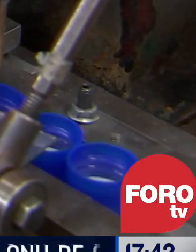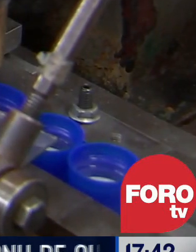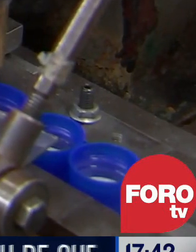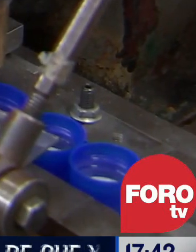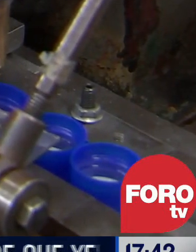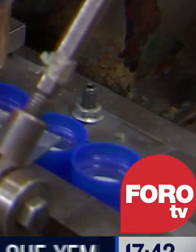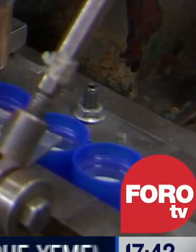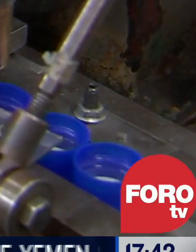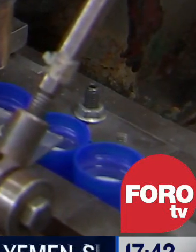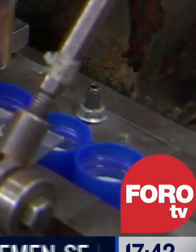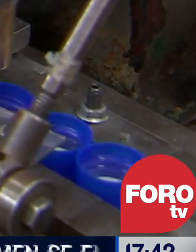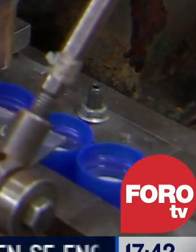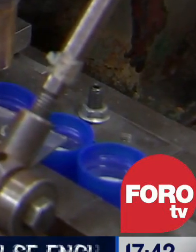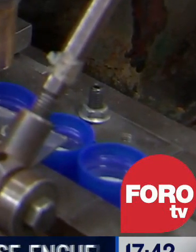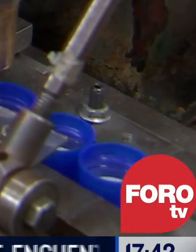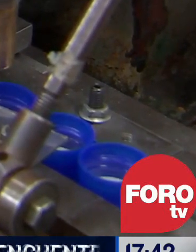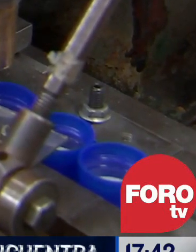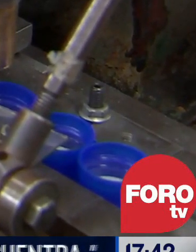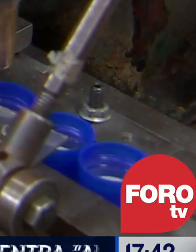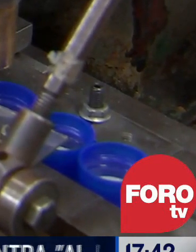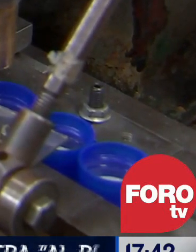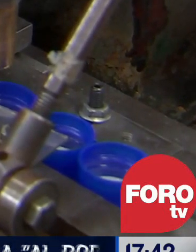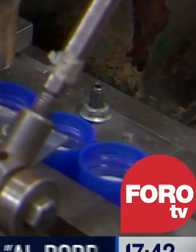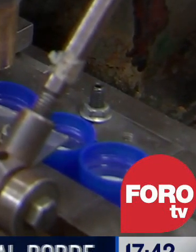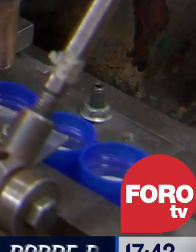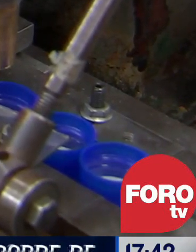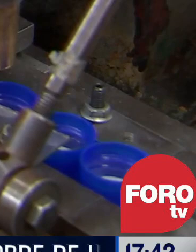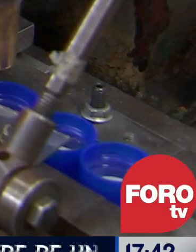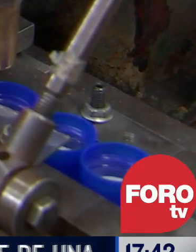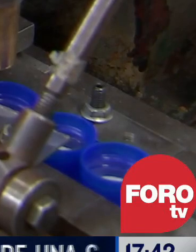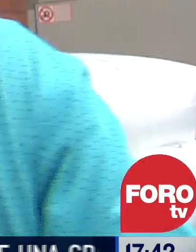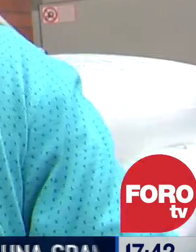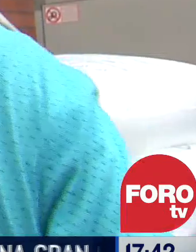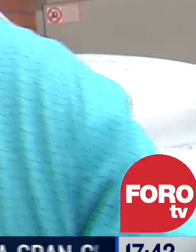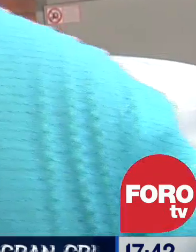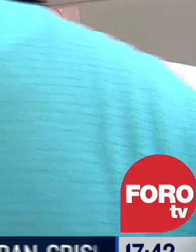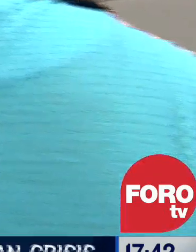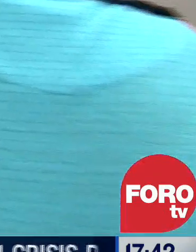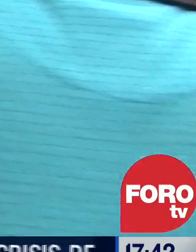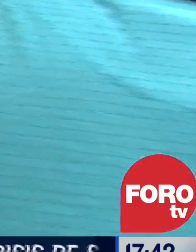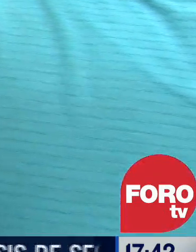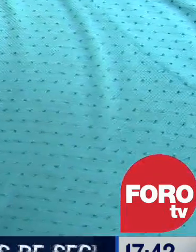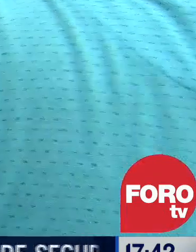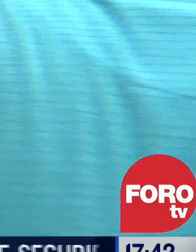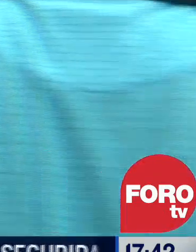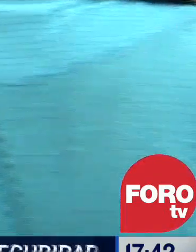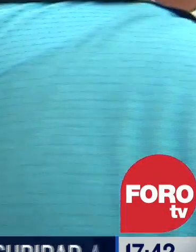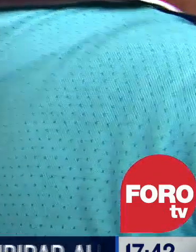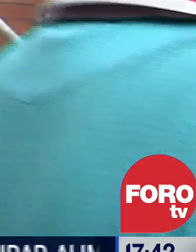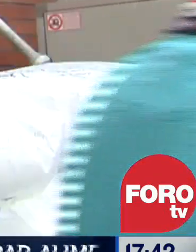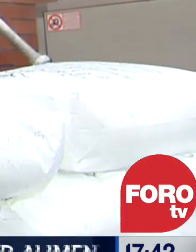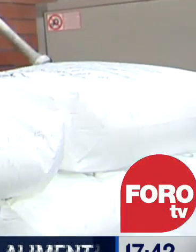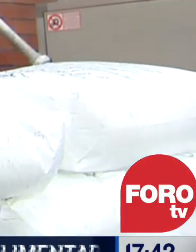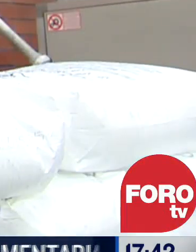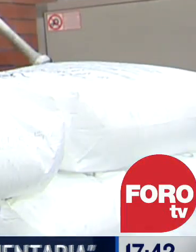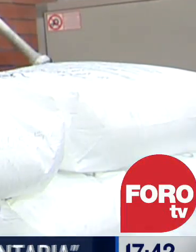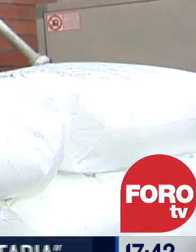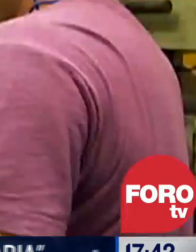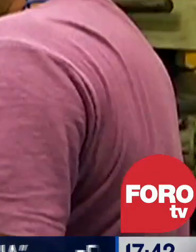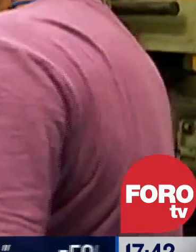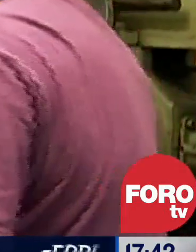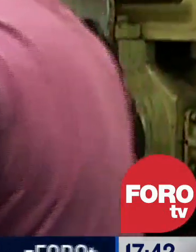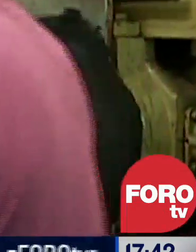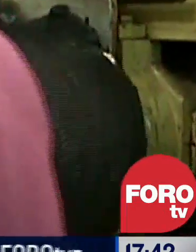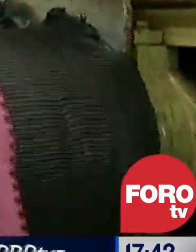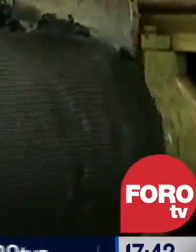13.87% del salario de cada trabajador. Contempla que se reduzca de 1.250 a 750 el mínimo